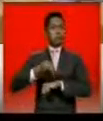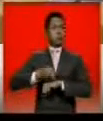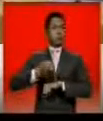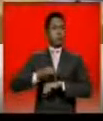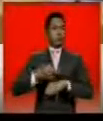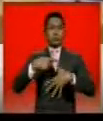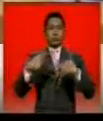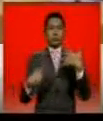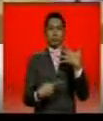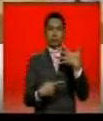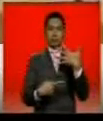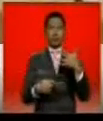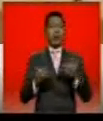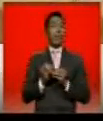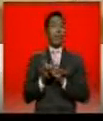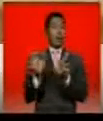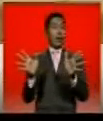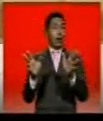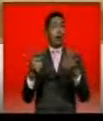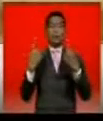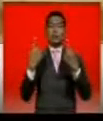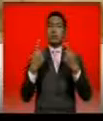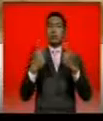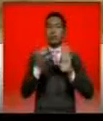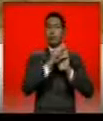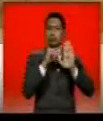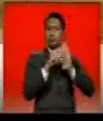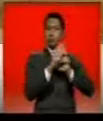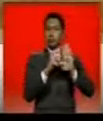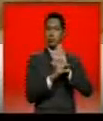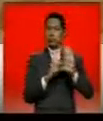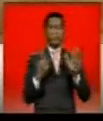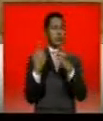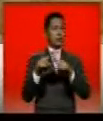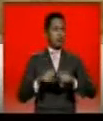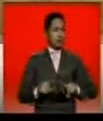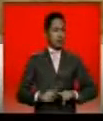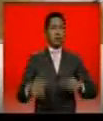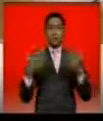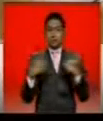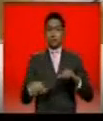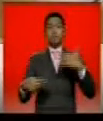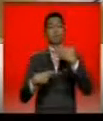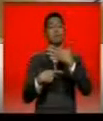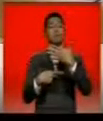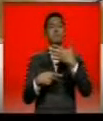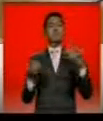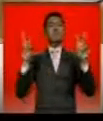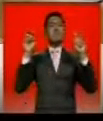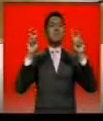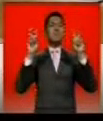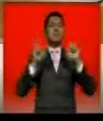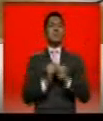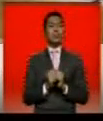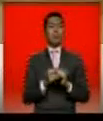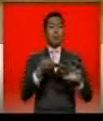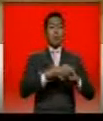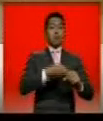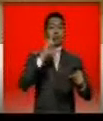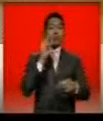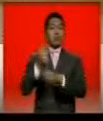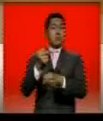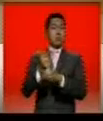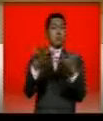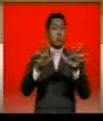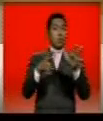generales y 6 disposiciones transitorias, además de una disposición final, incluye un seguro de desempleo